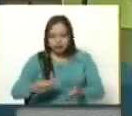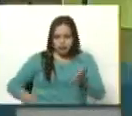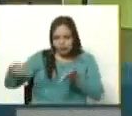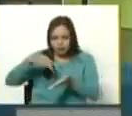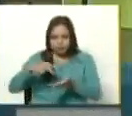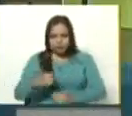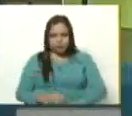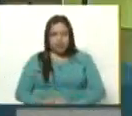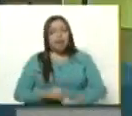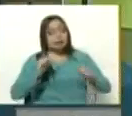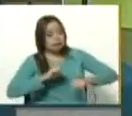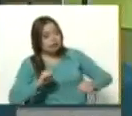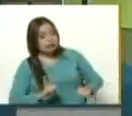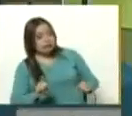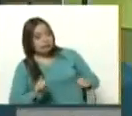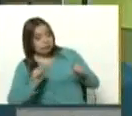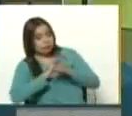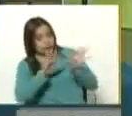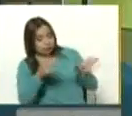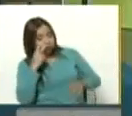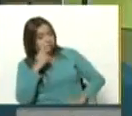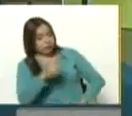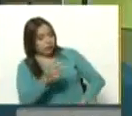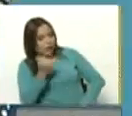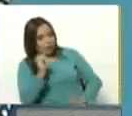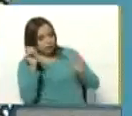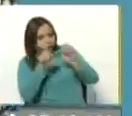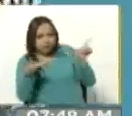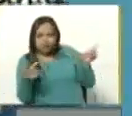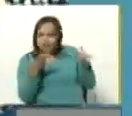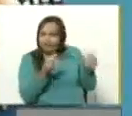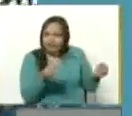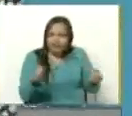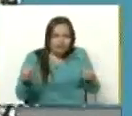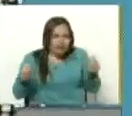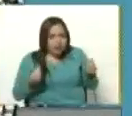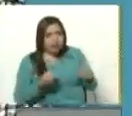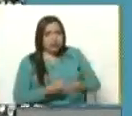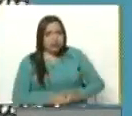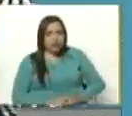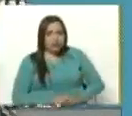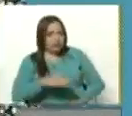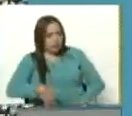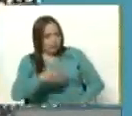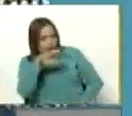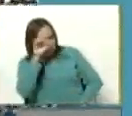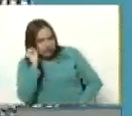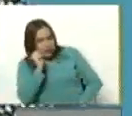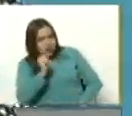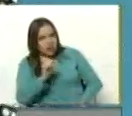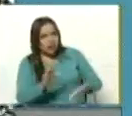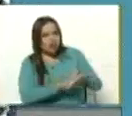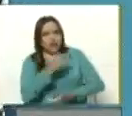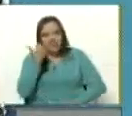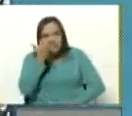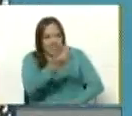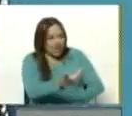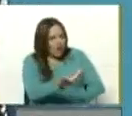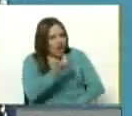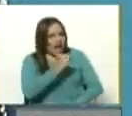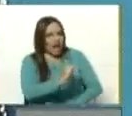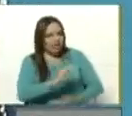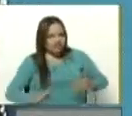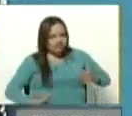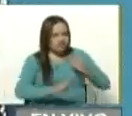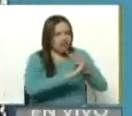Definitivamente, eso también me ha impactado mucho para entender lo feo, lo horrible que son las